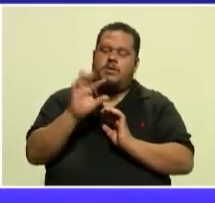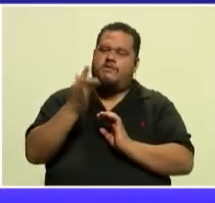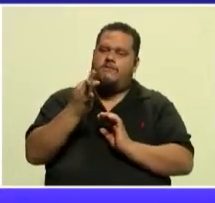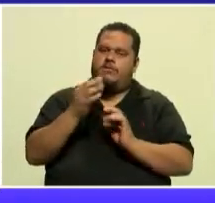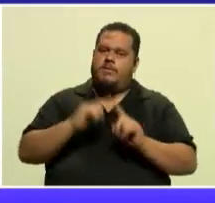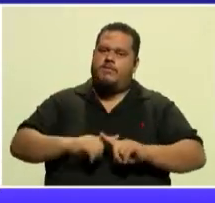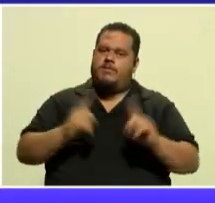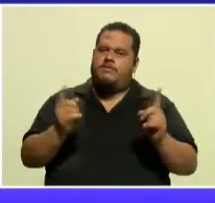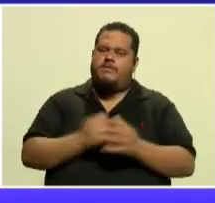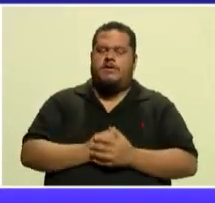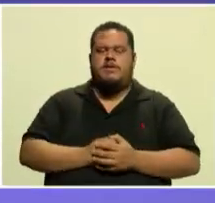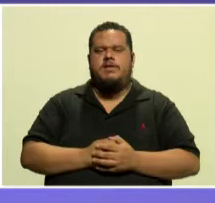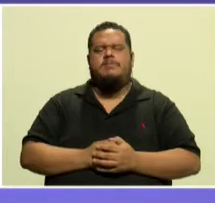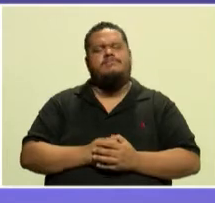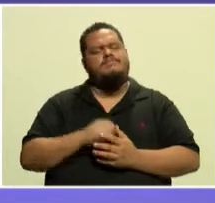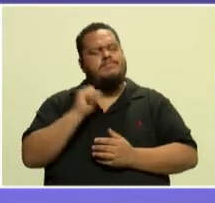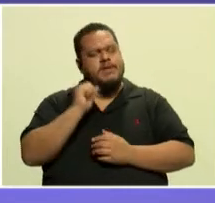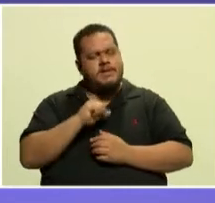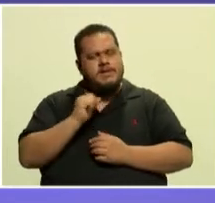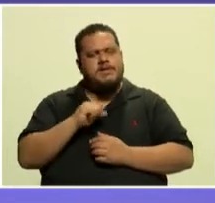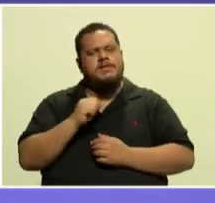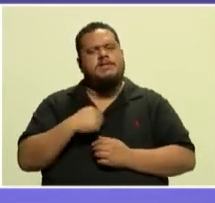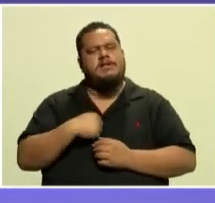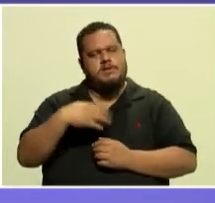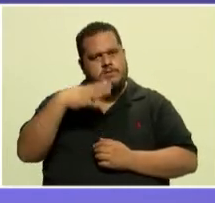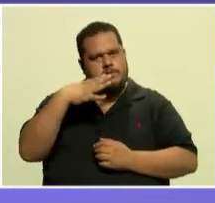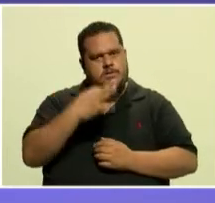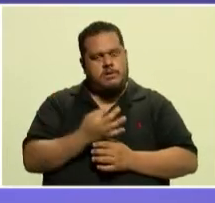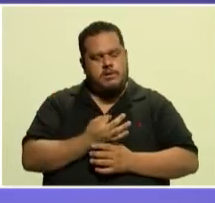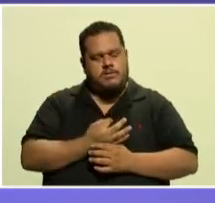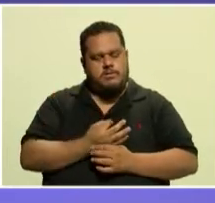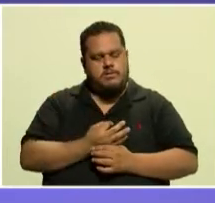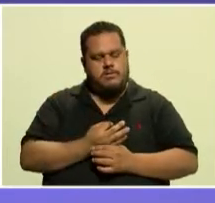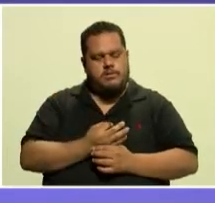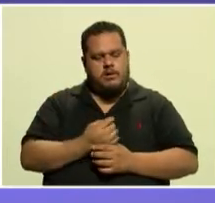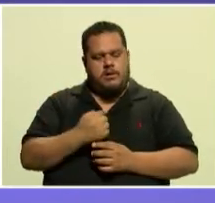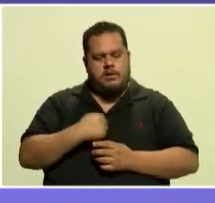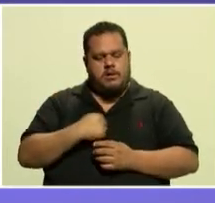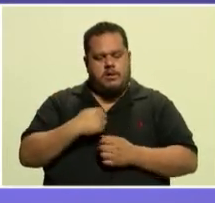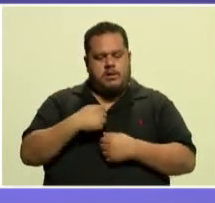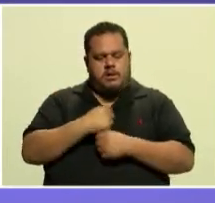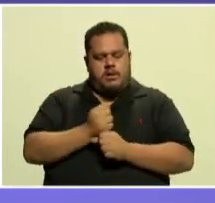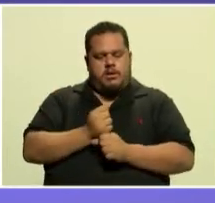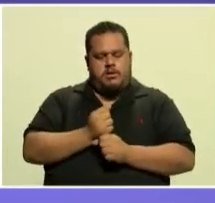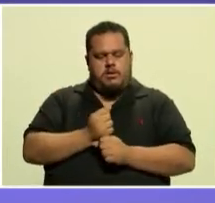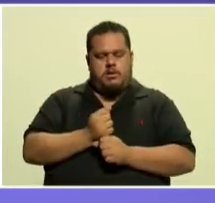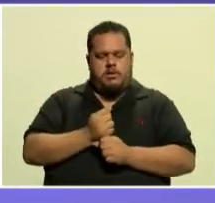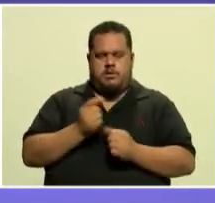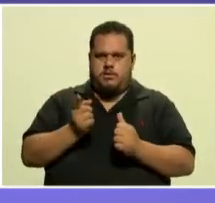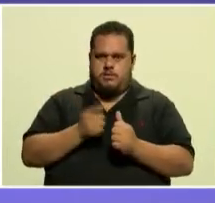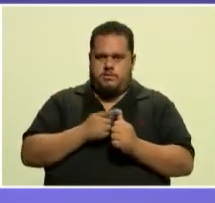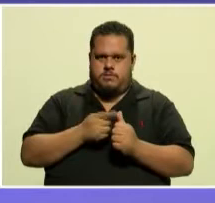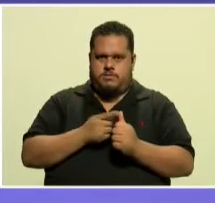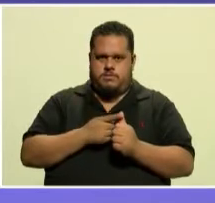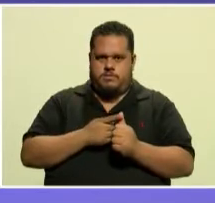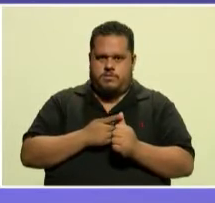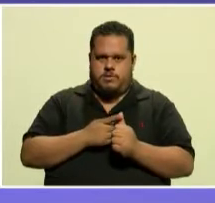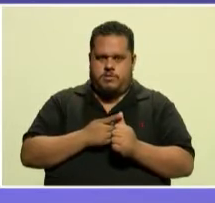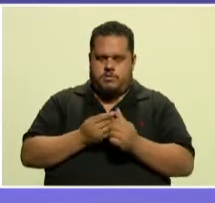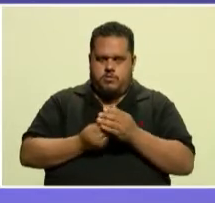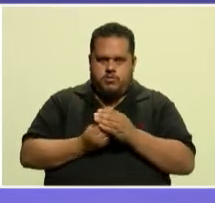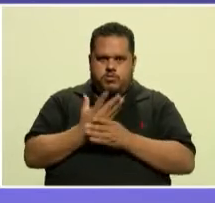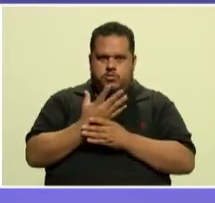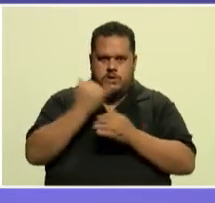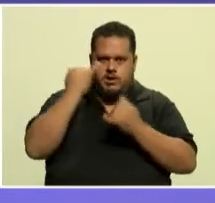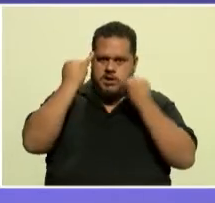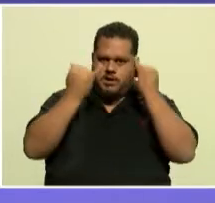diferente. Sí, yo creo que lo que yo hago es, primero surge la idea, y a partir